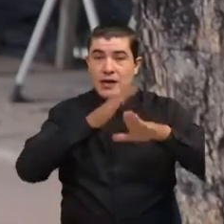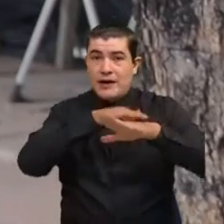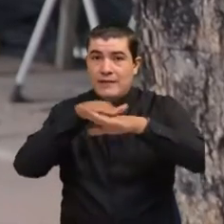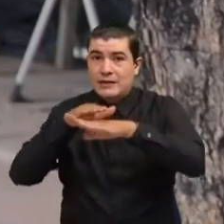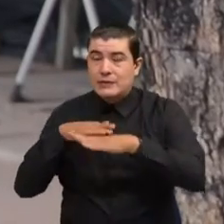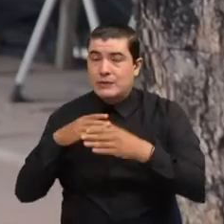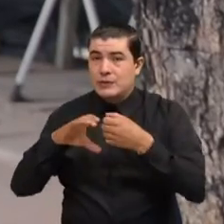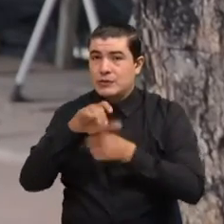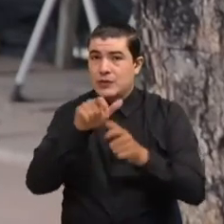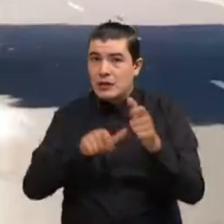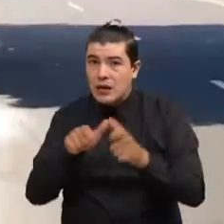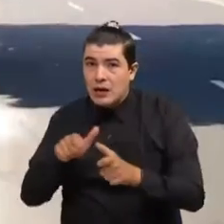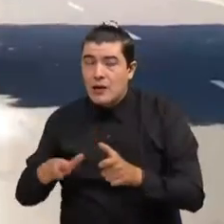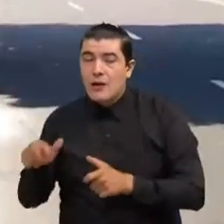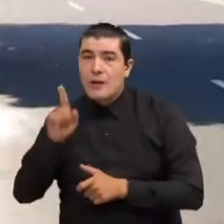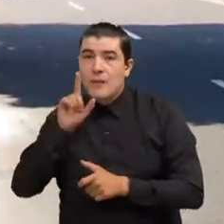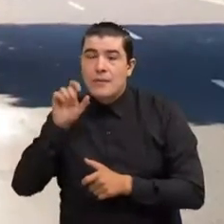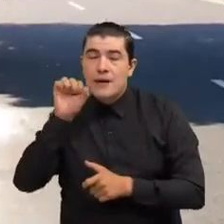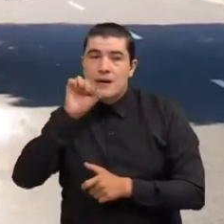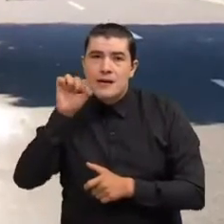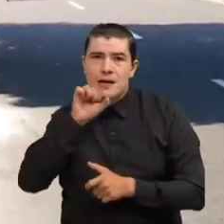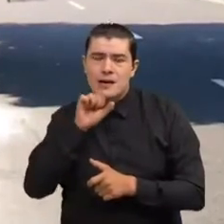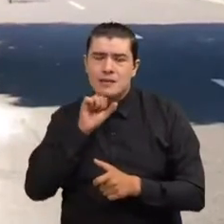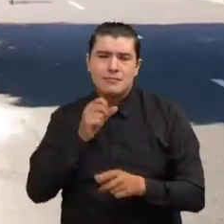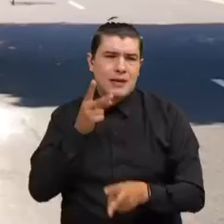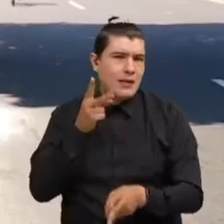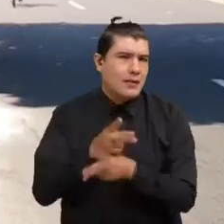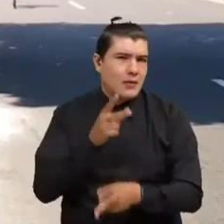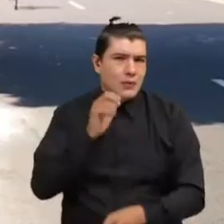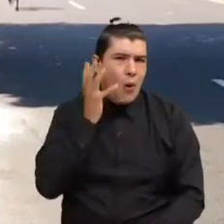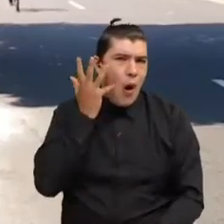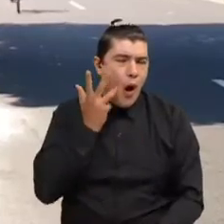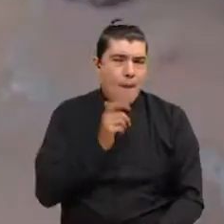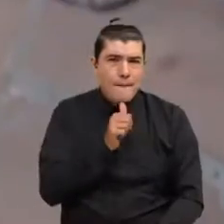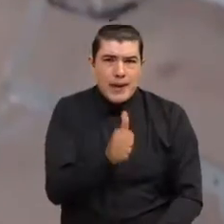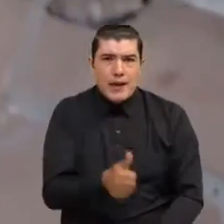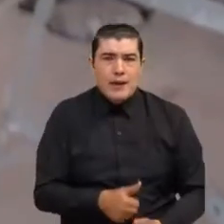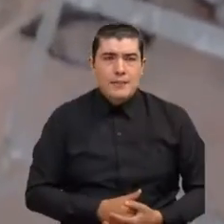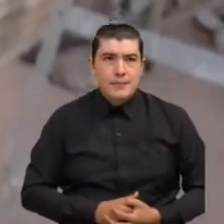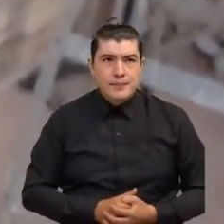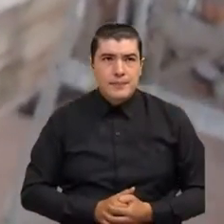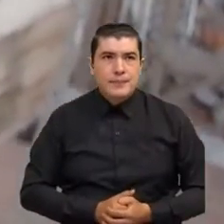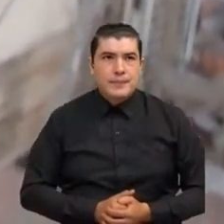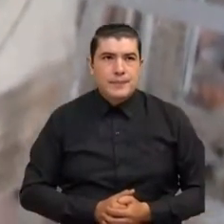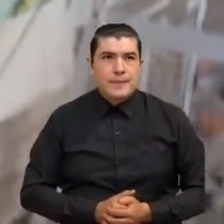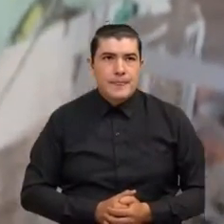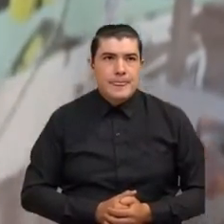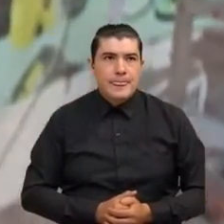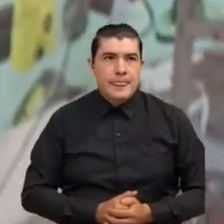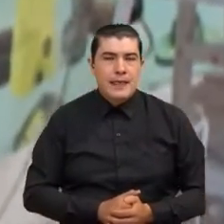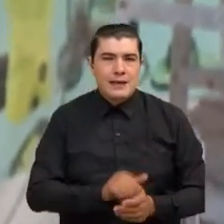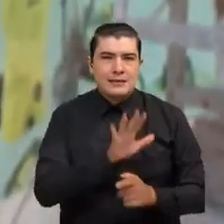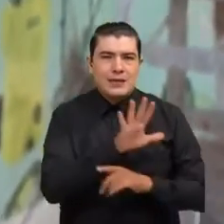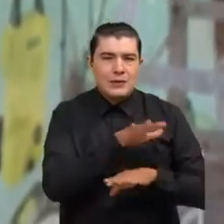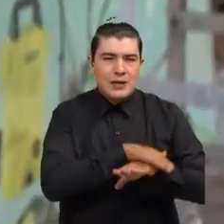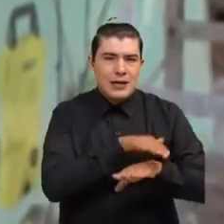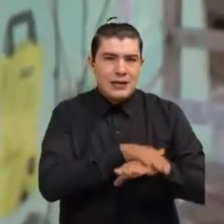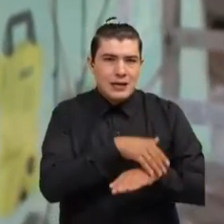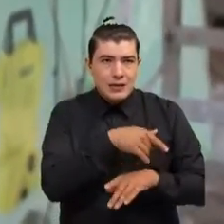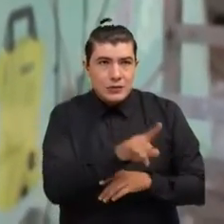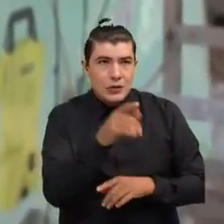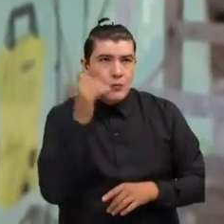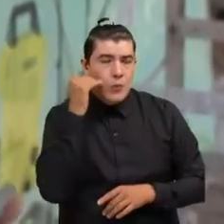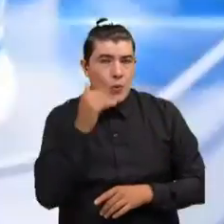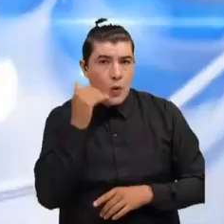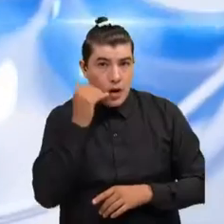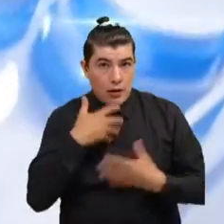peor. Este establecimiento fue víctima de los delincuentes. Hacia las 5 de la tarde, la propietaria